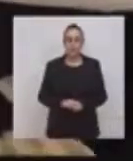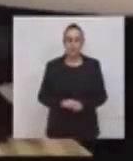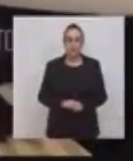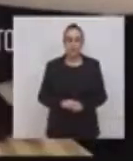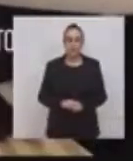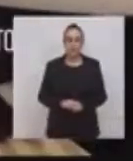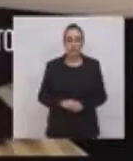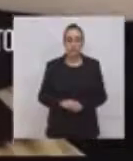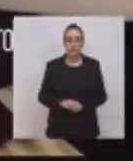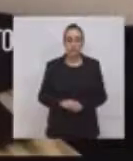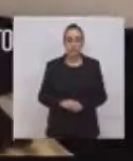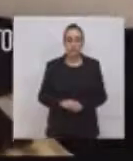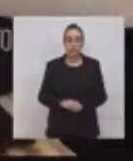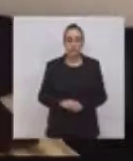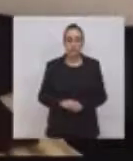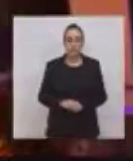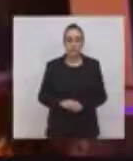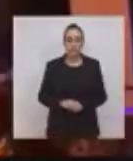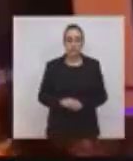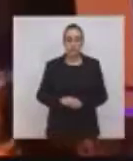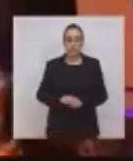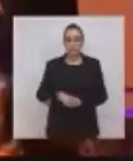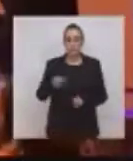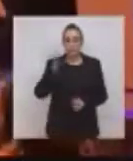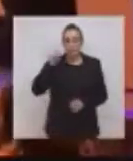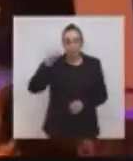De verdad, sin par.